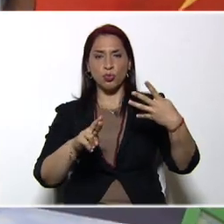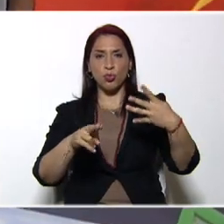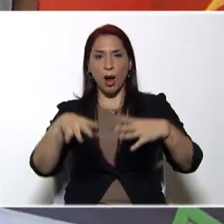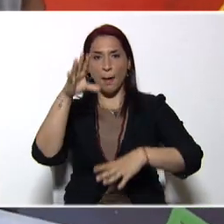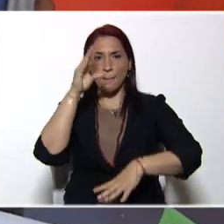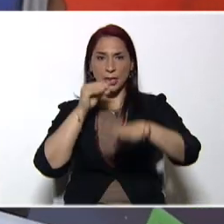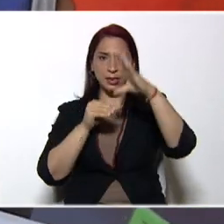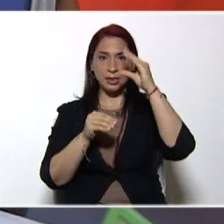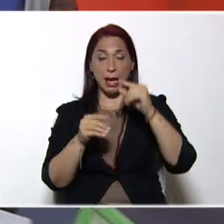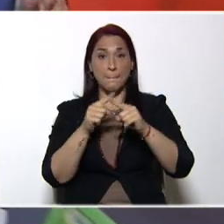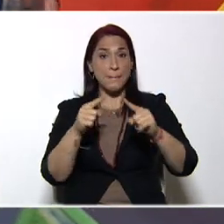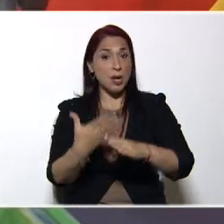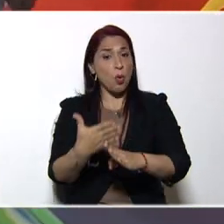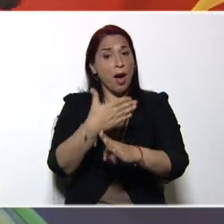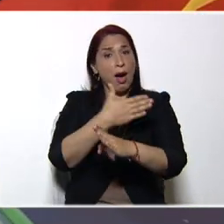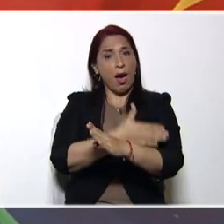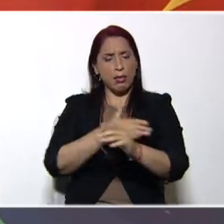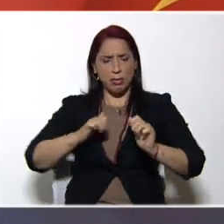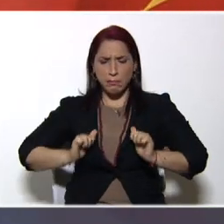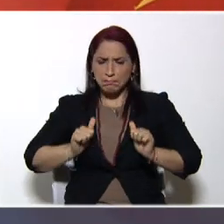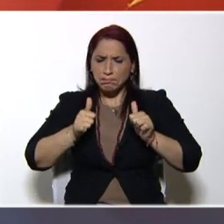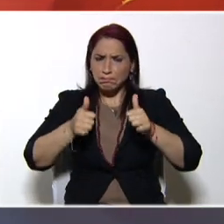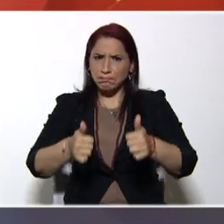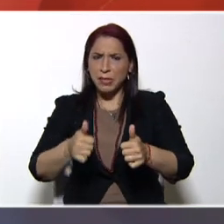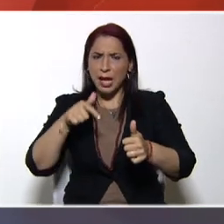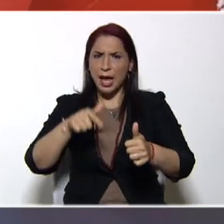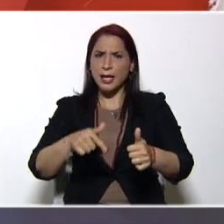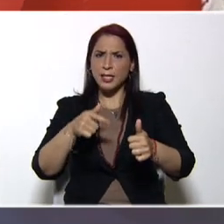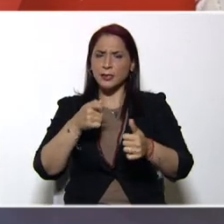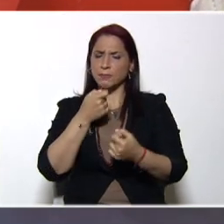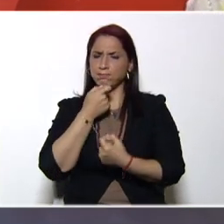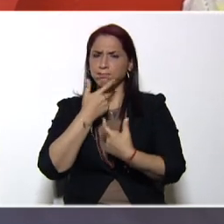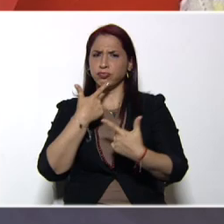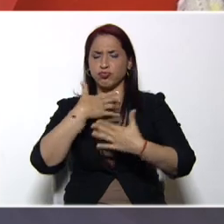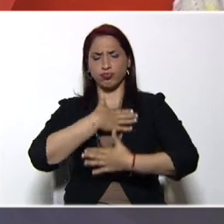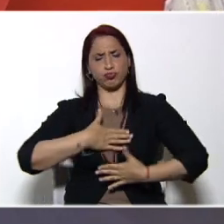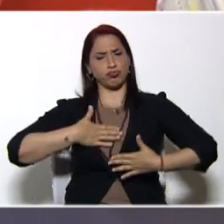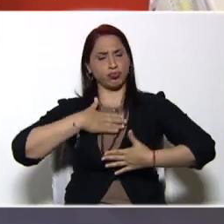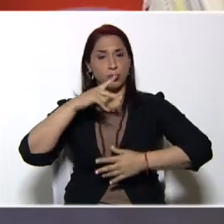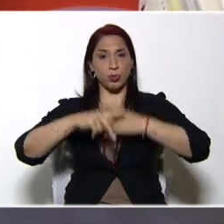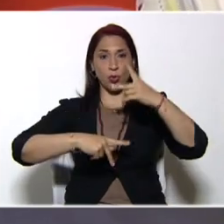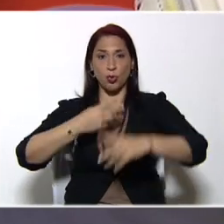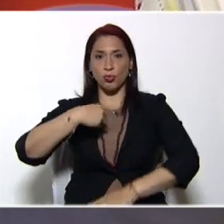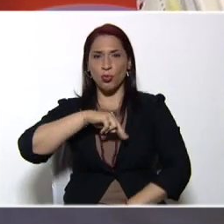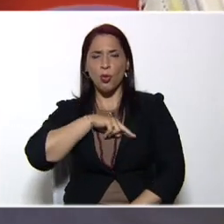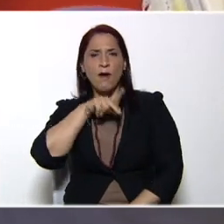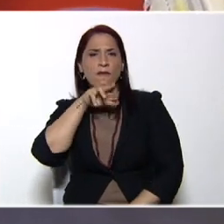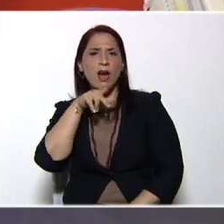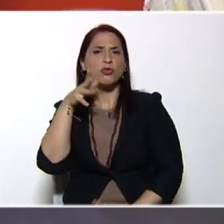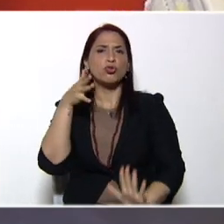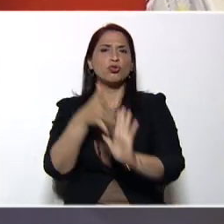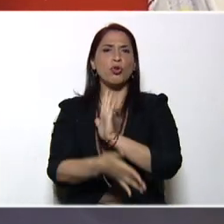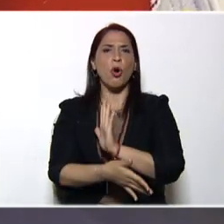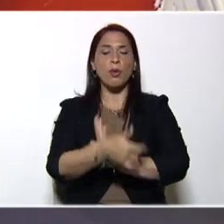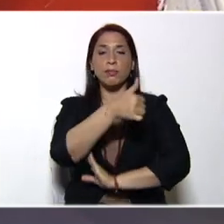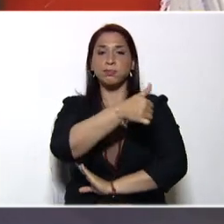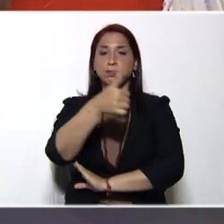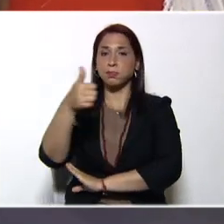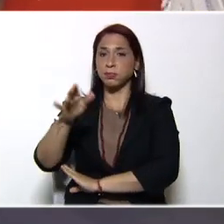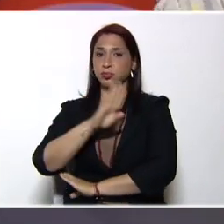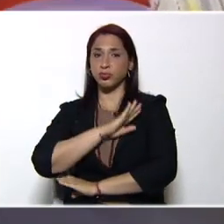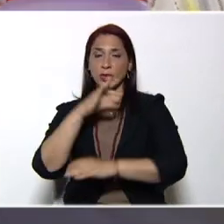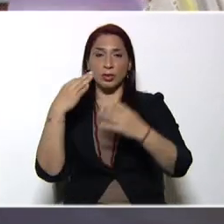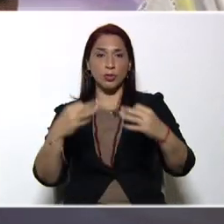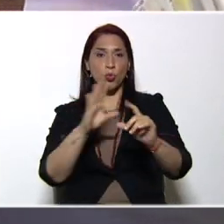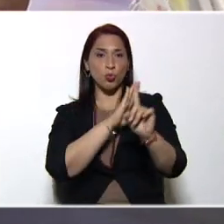aprendizaje. Pero antes de iniciar con este maravilloso programa en donde estaremos hablando acerca de los patrimonios naturales